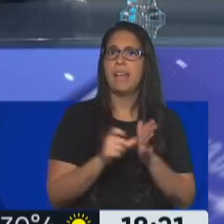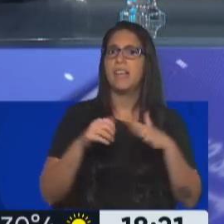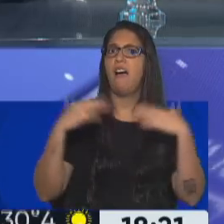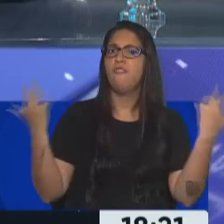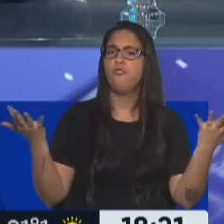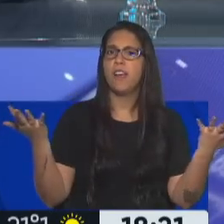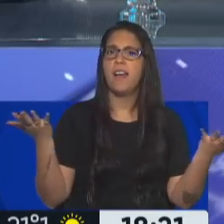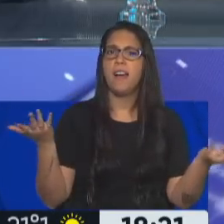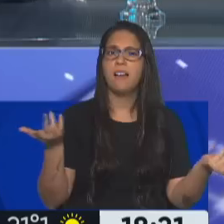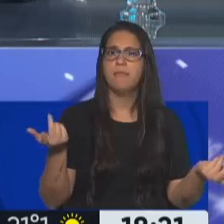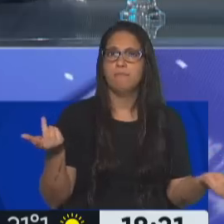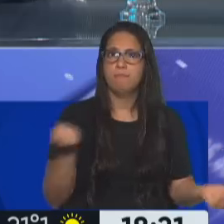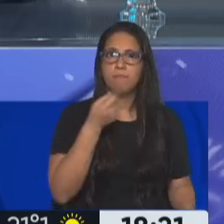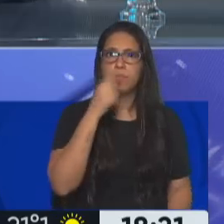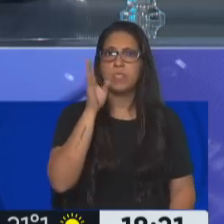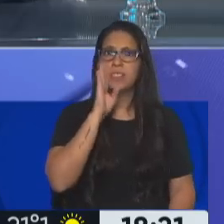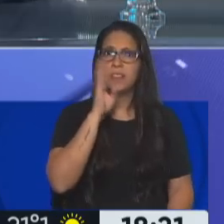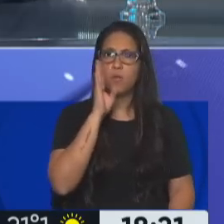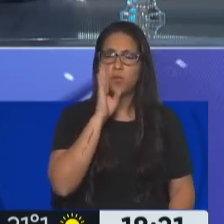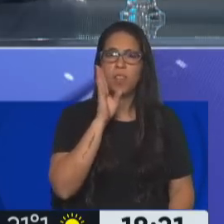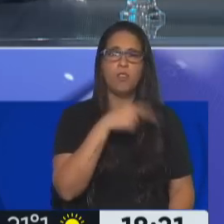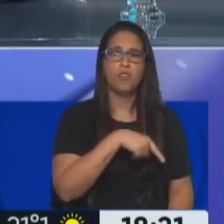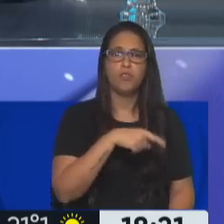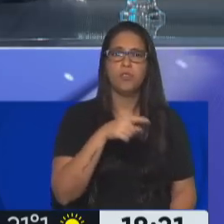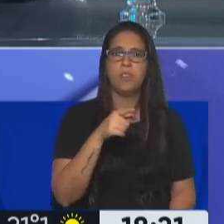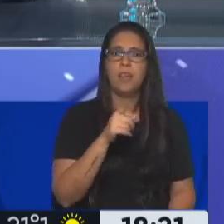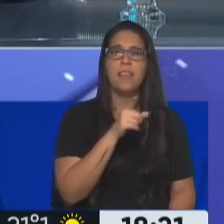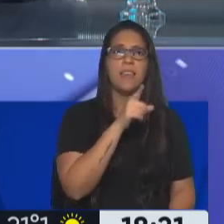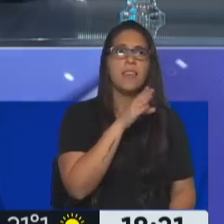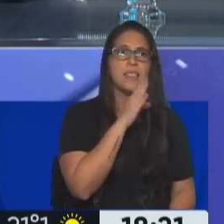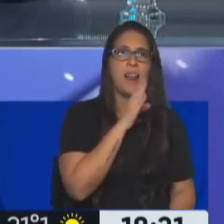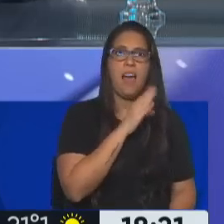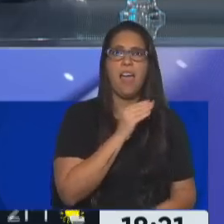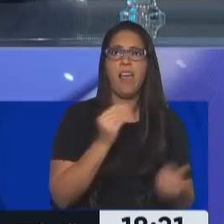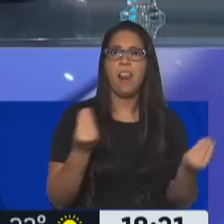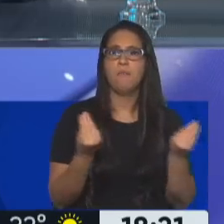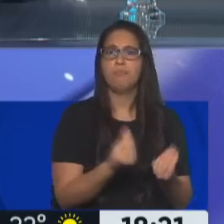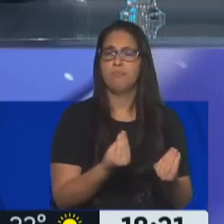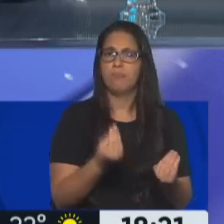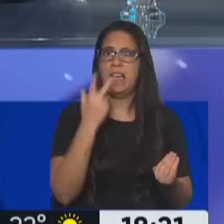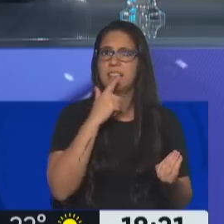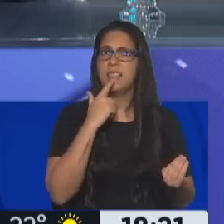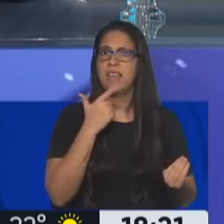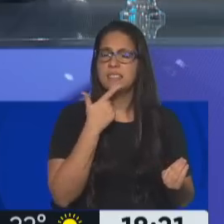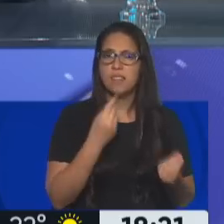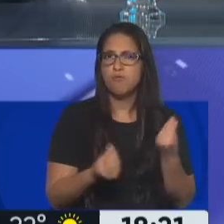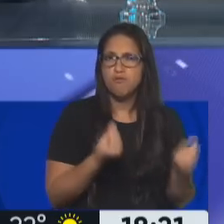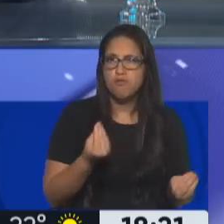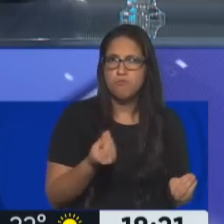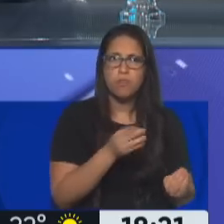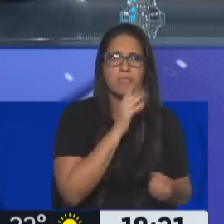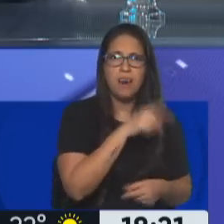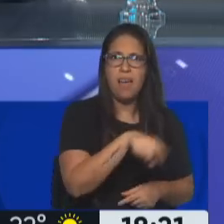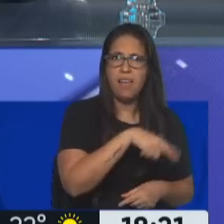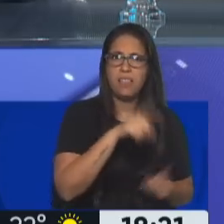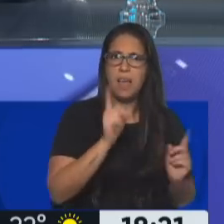bueno, Estados Unidos no permitiría que al lado de Israel gobierne, por ejemplo, HTS o el propio Israel, porque se han mostrado incluso bastante